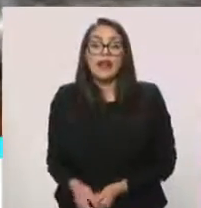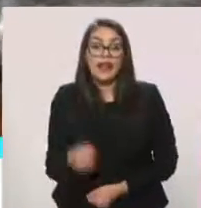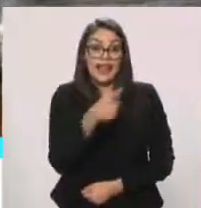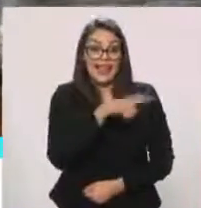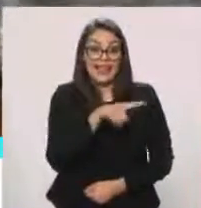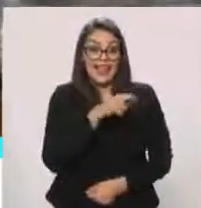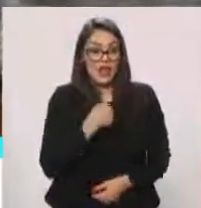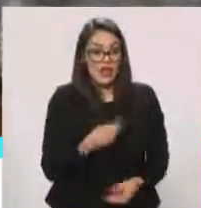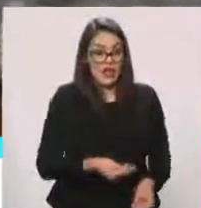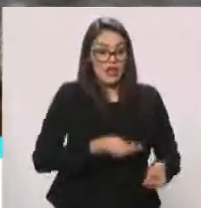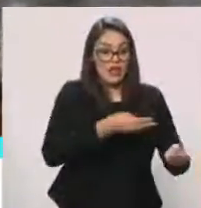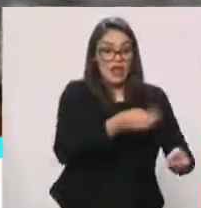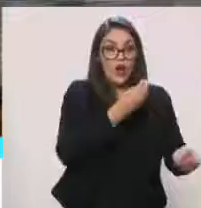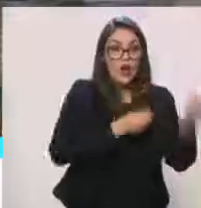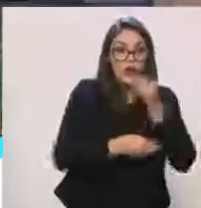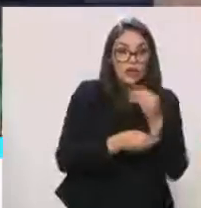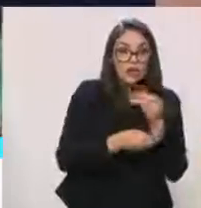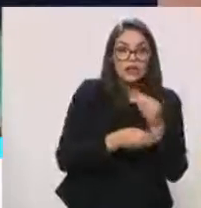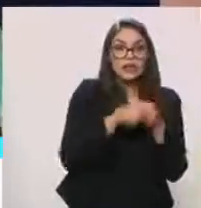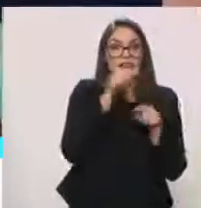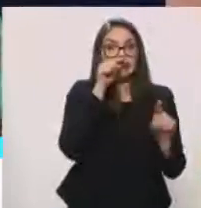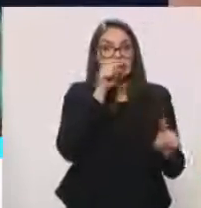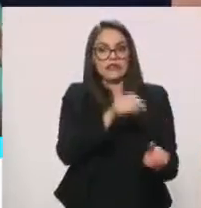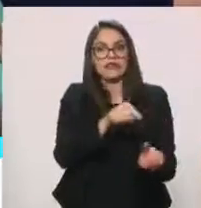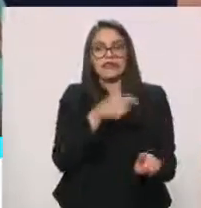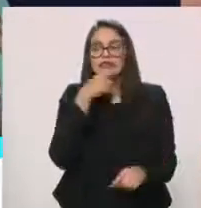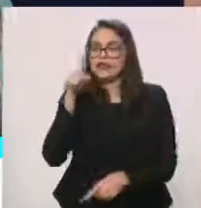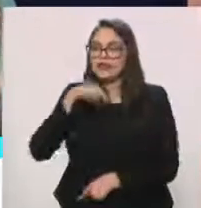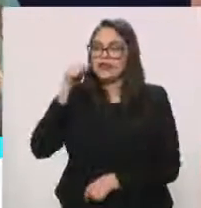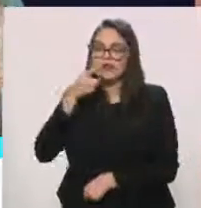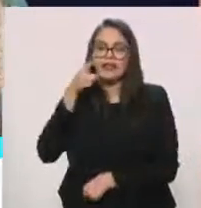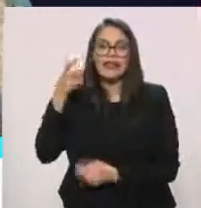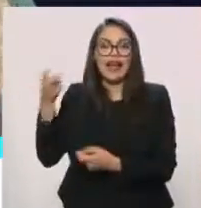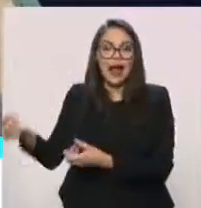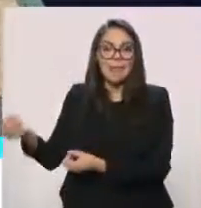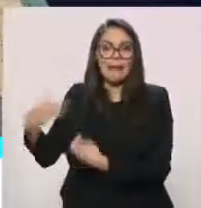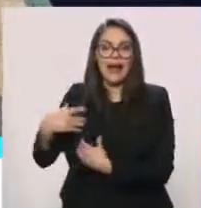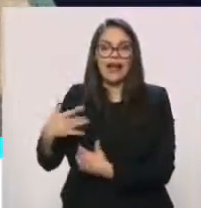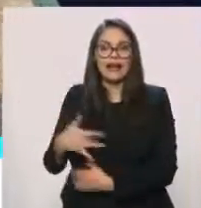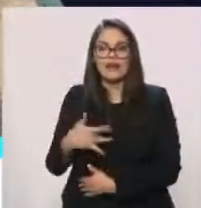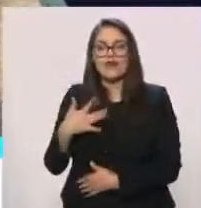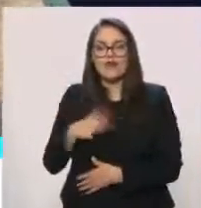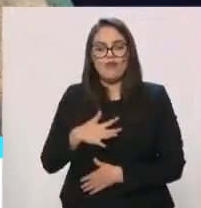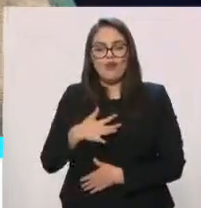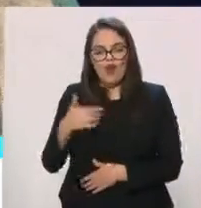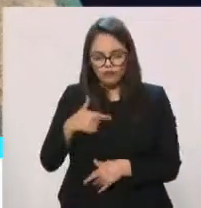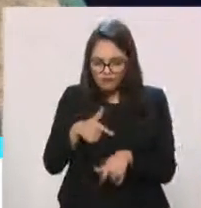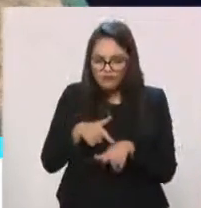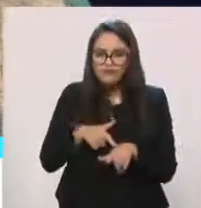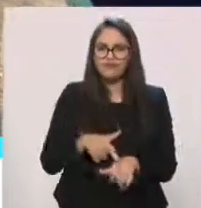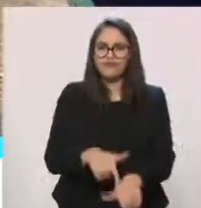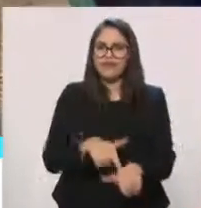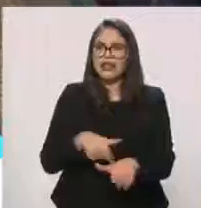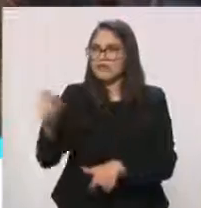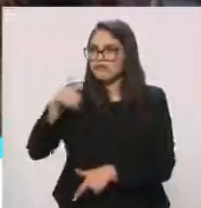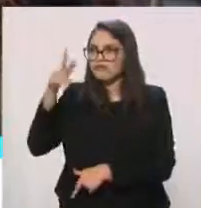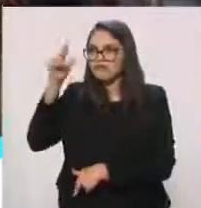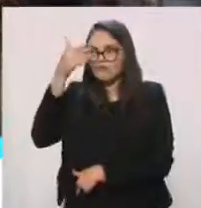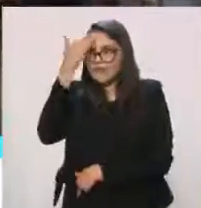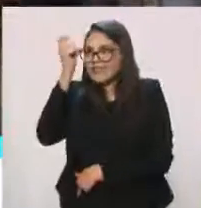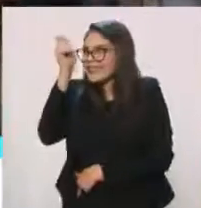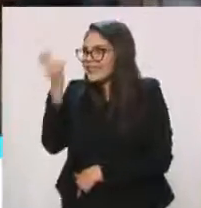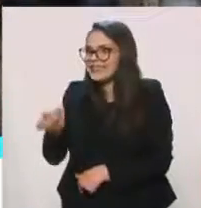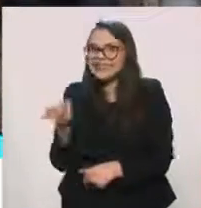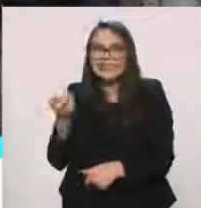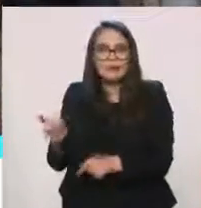vez que reciben la comida, que esto es para ellos un impulso para seguir frente a esta situación desconocida y que todos los